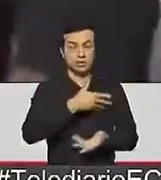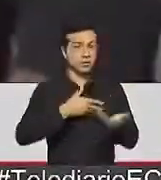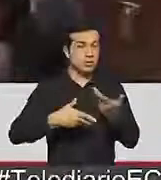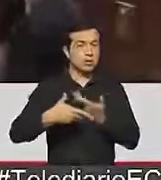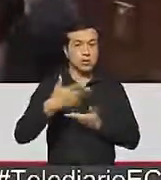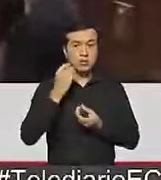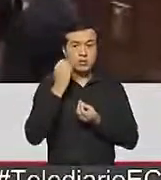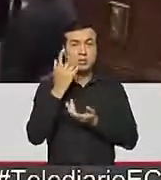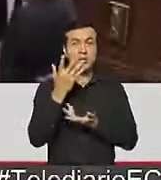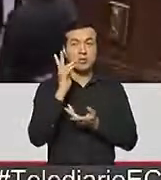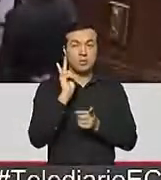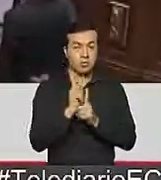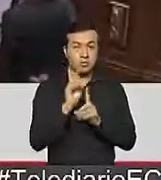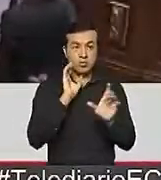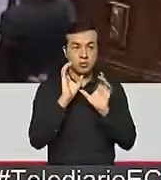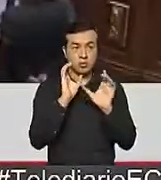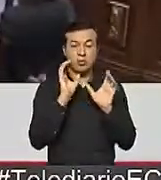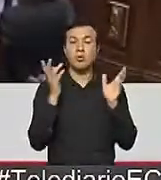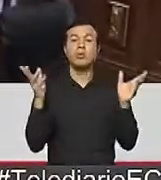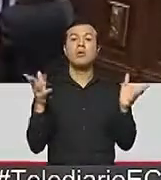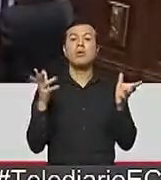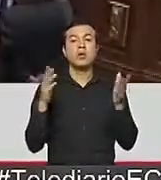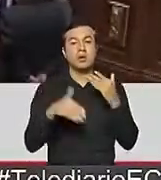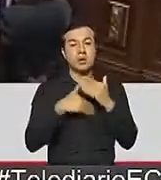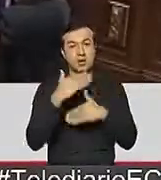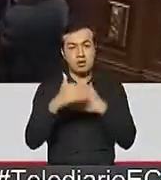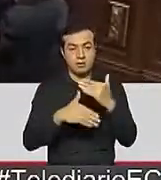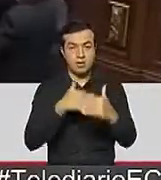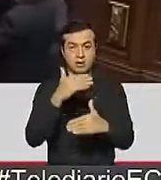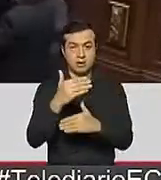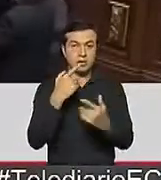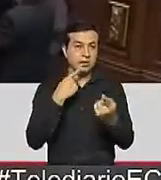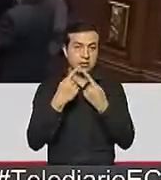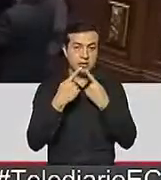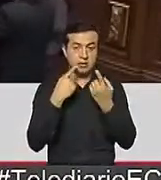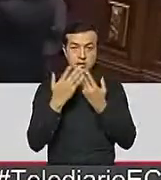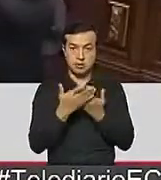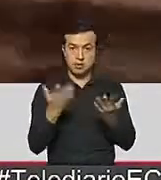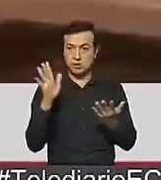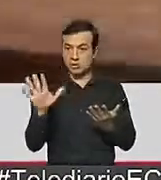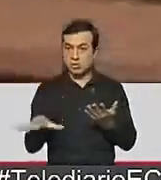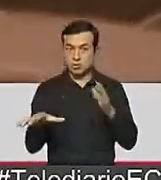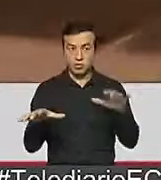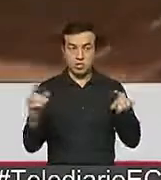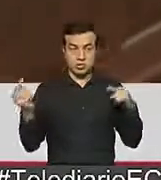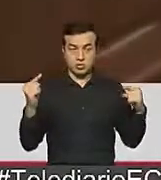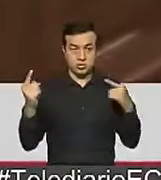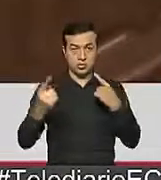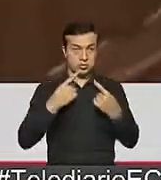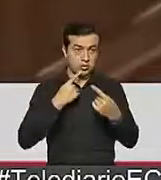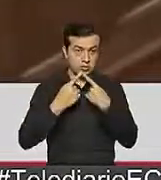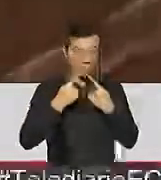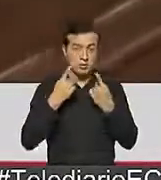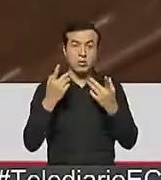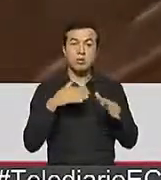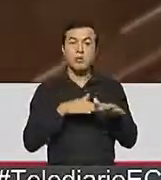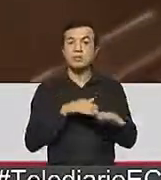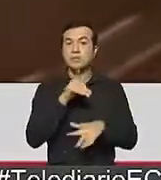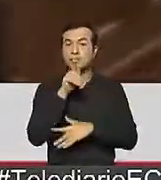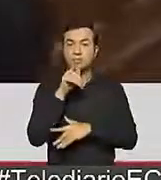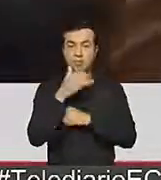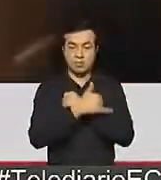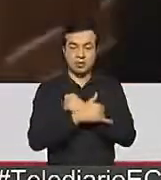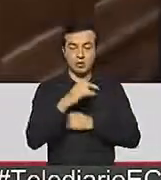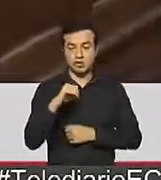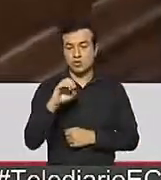Se conoció que el eje de la conversación fueron los avances del proceso de diálogo entre el oficialismo y la oposición, auspiciado por